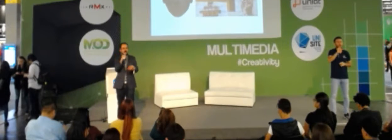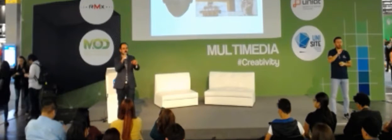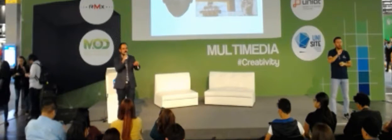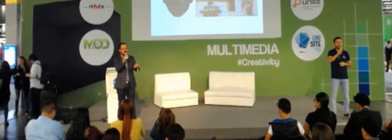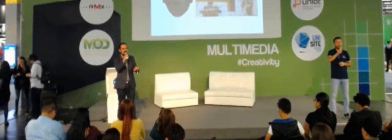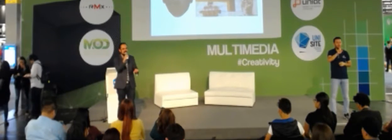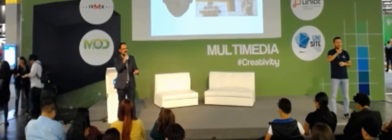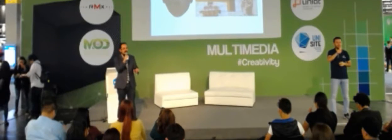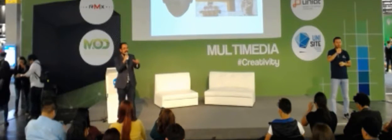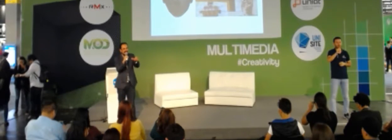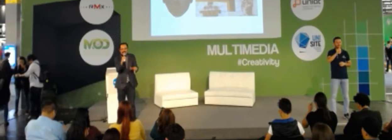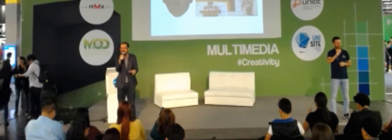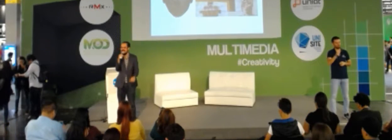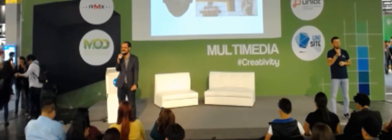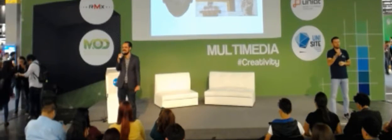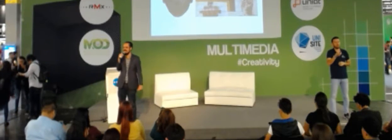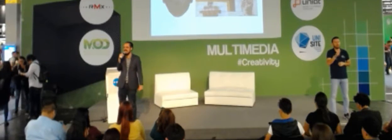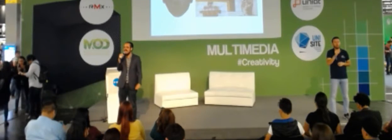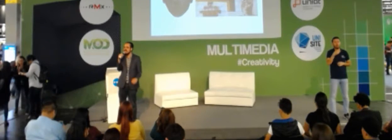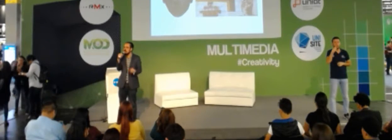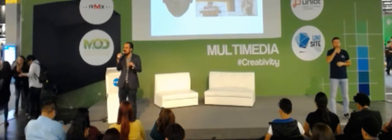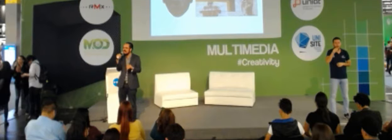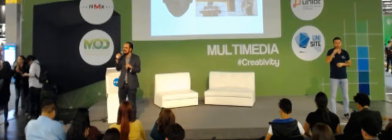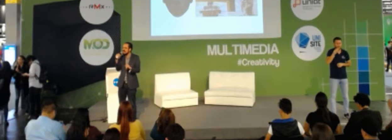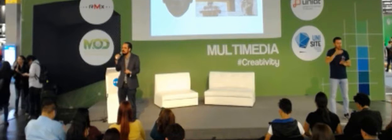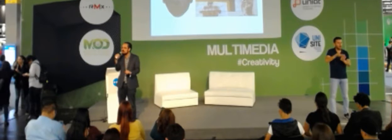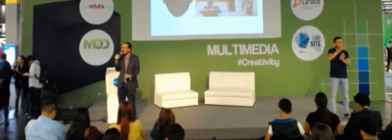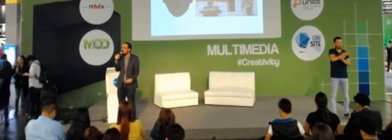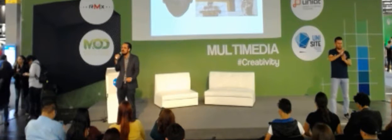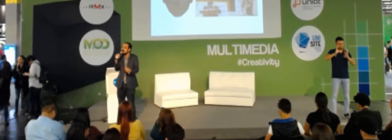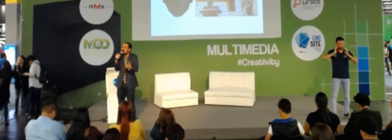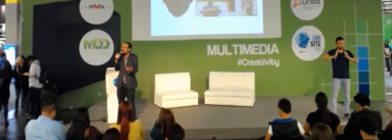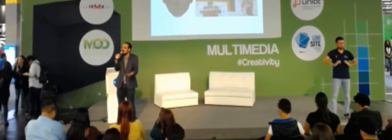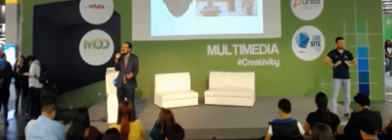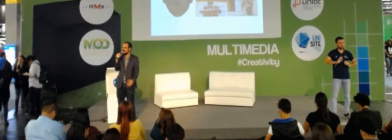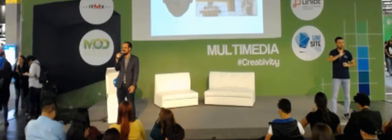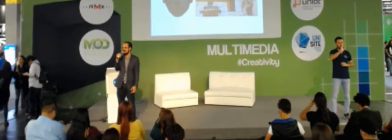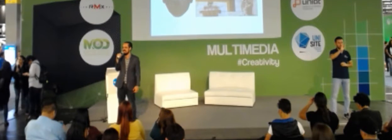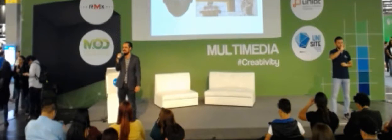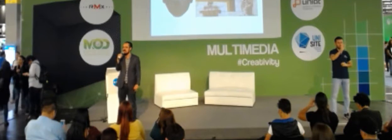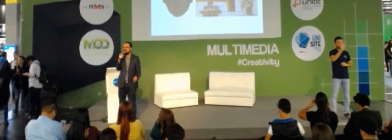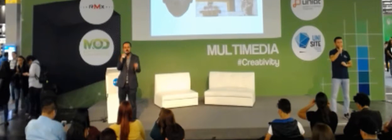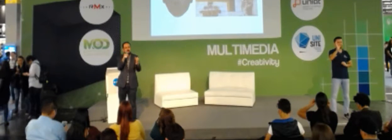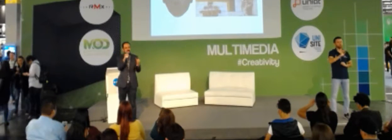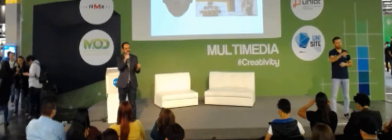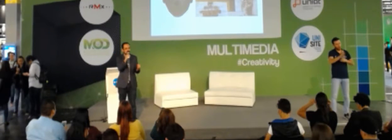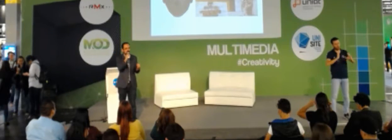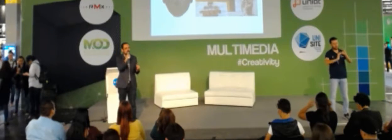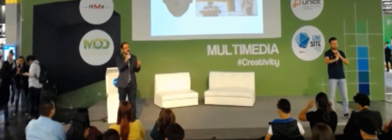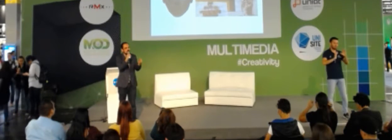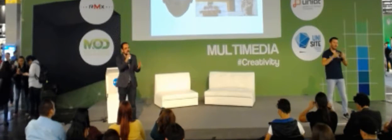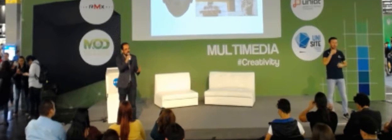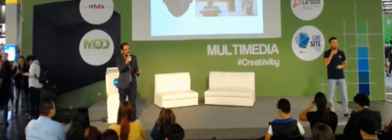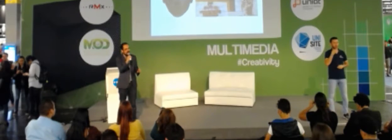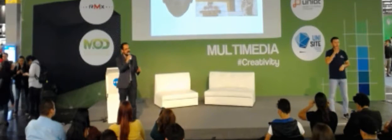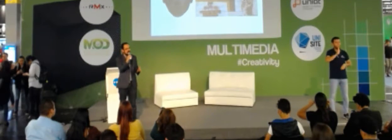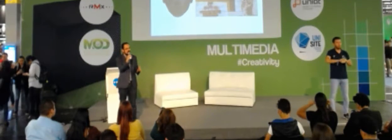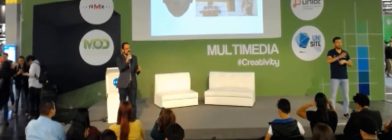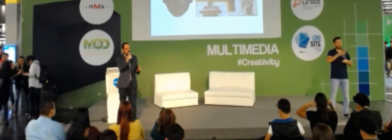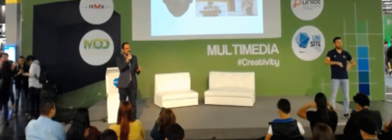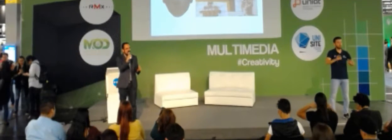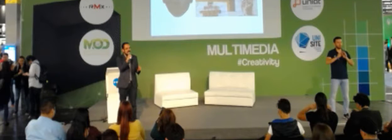de tu comunicación al día, el 93% es lo que no dices. Son tus gestos, son tus